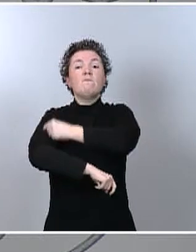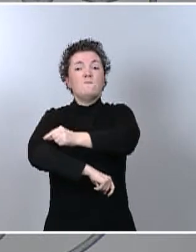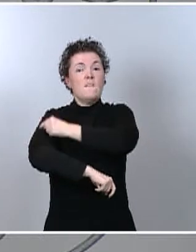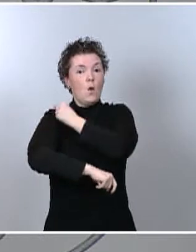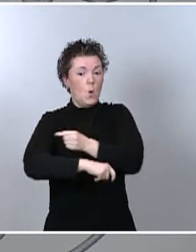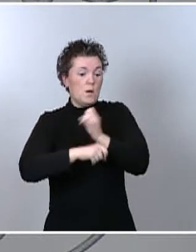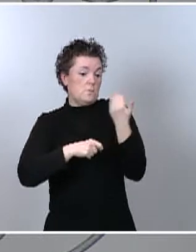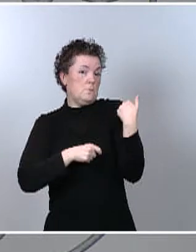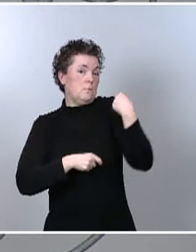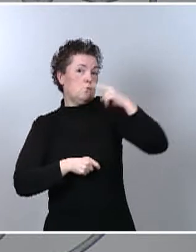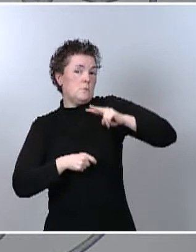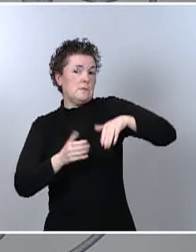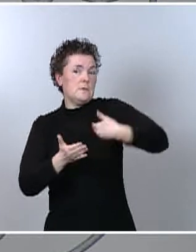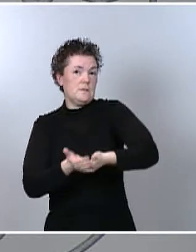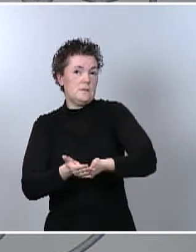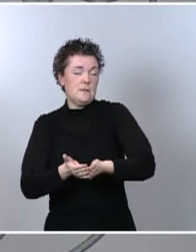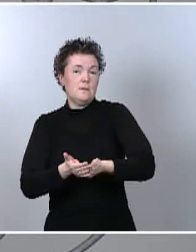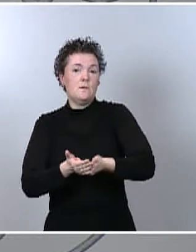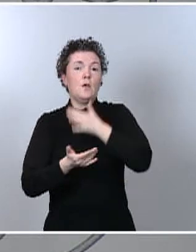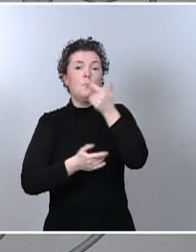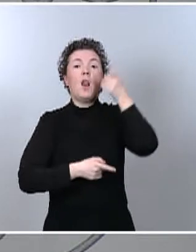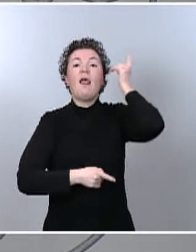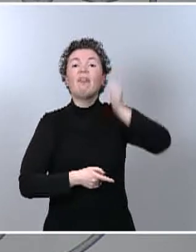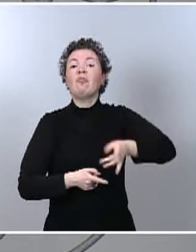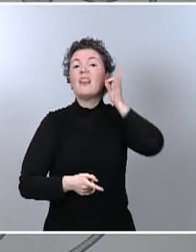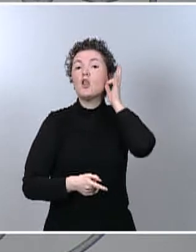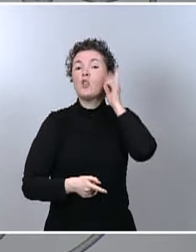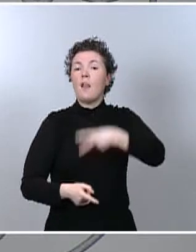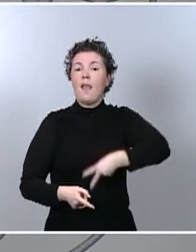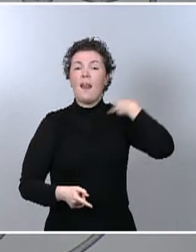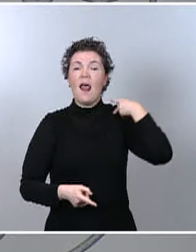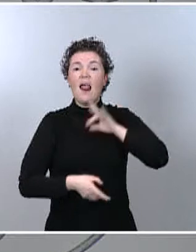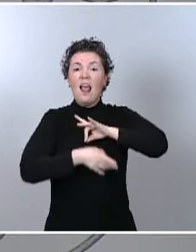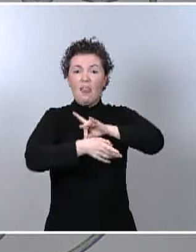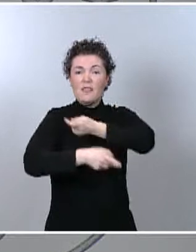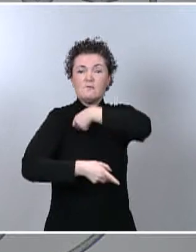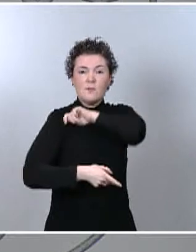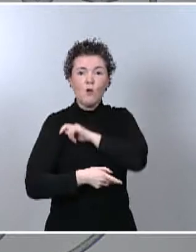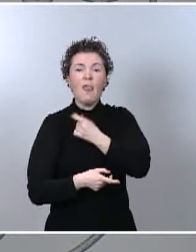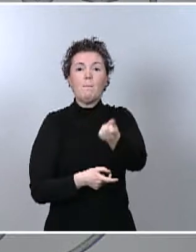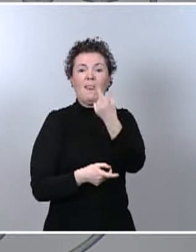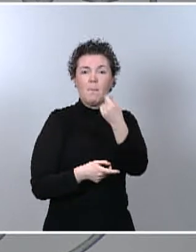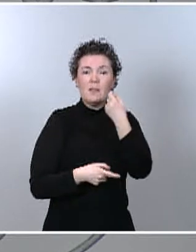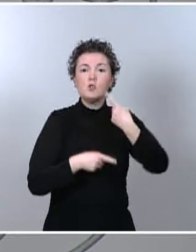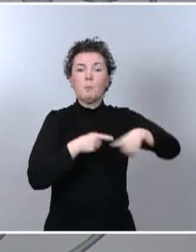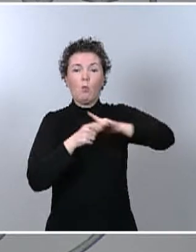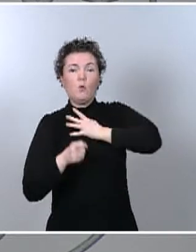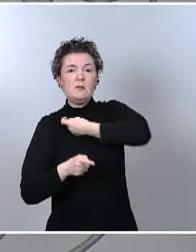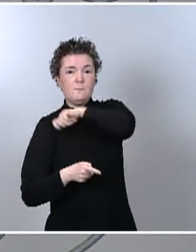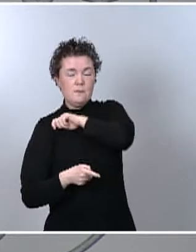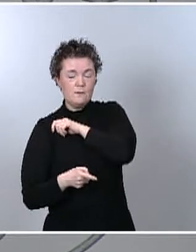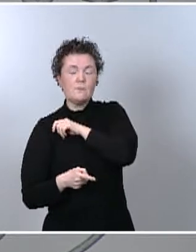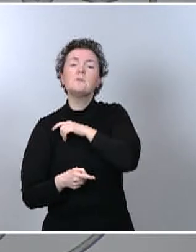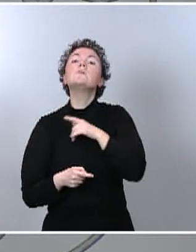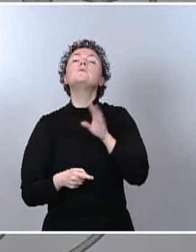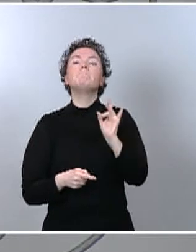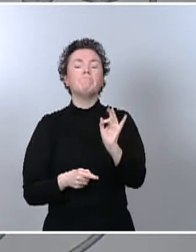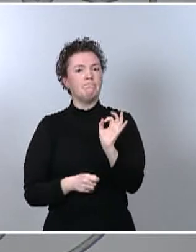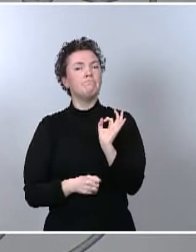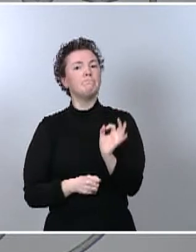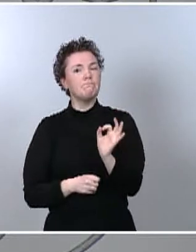funciones. Respecto a la segunda pregunta que usted me formula, hemos tenido una actualización en materia de